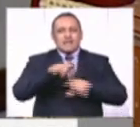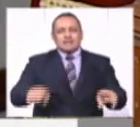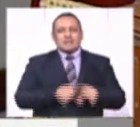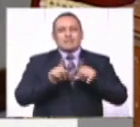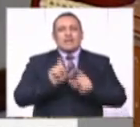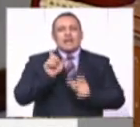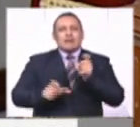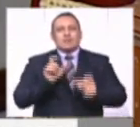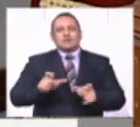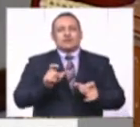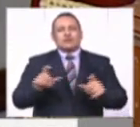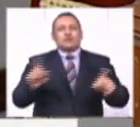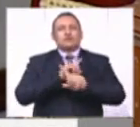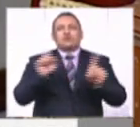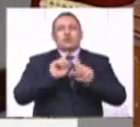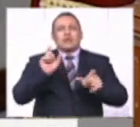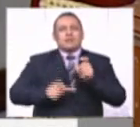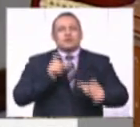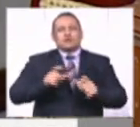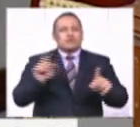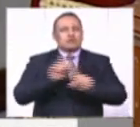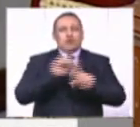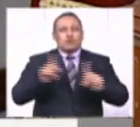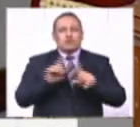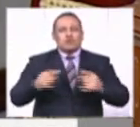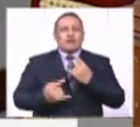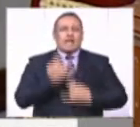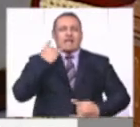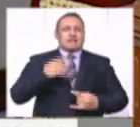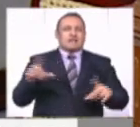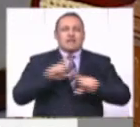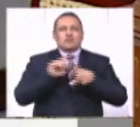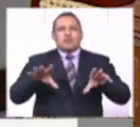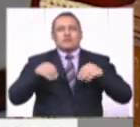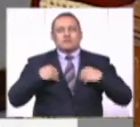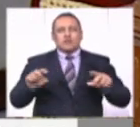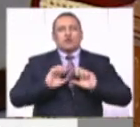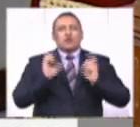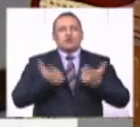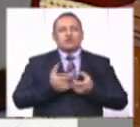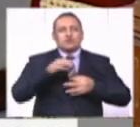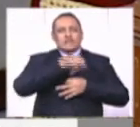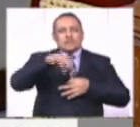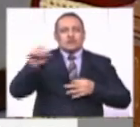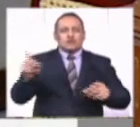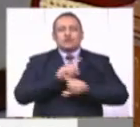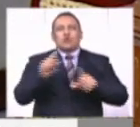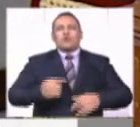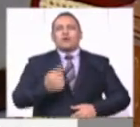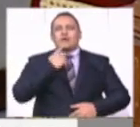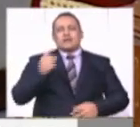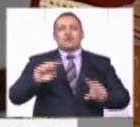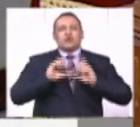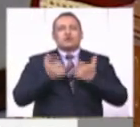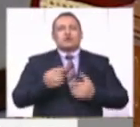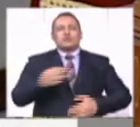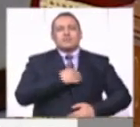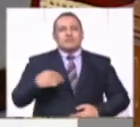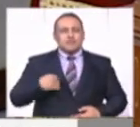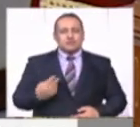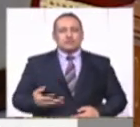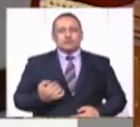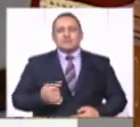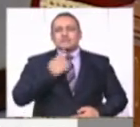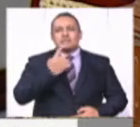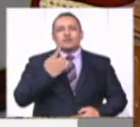la población no la población ya no se deja engañar los consejos descentralizados no son consejos de ministros